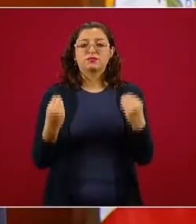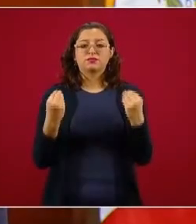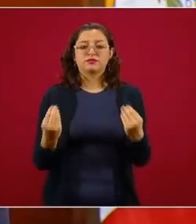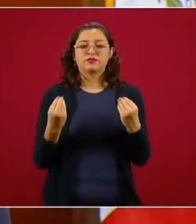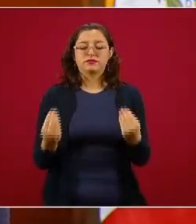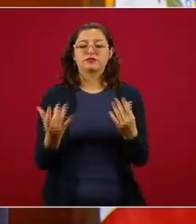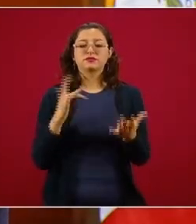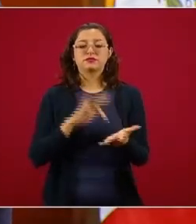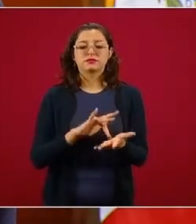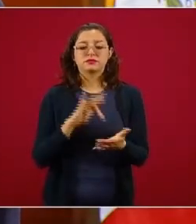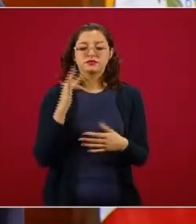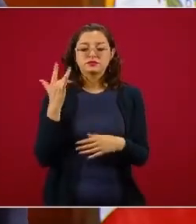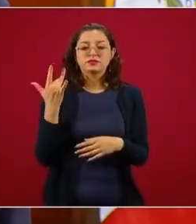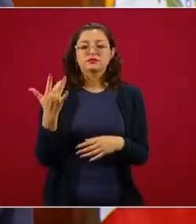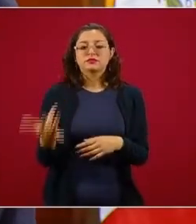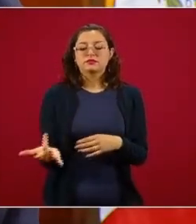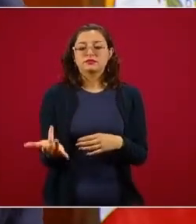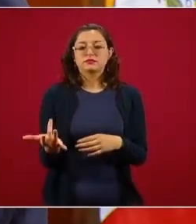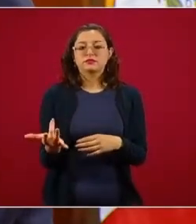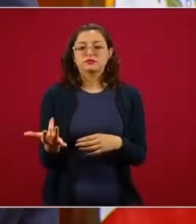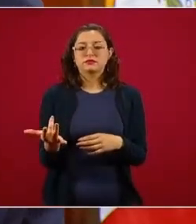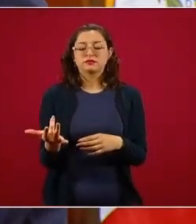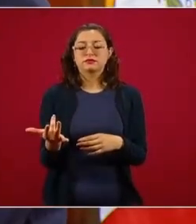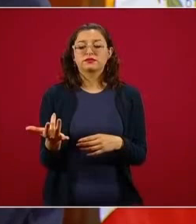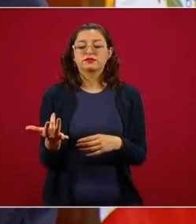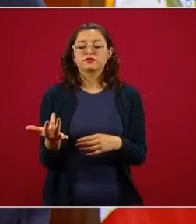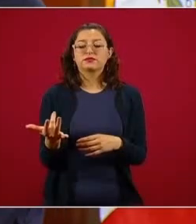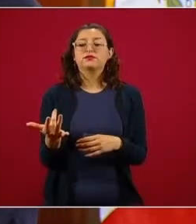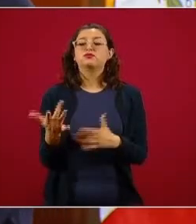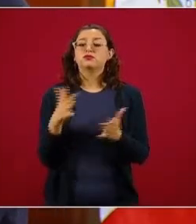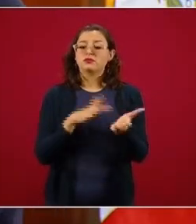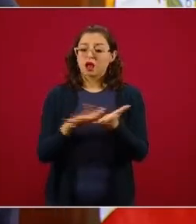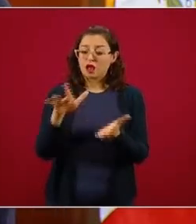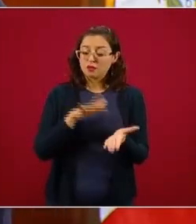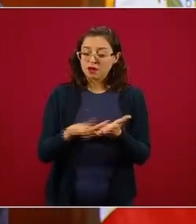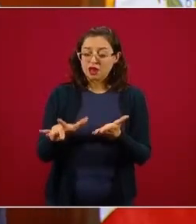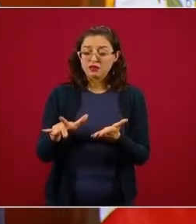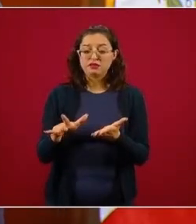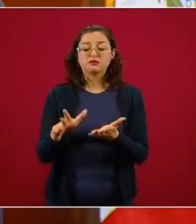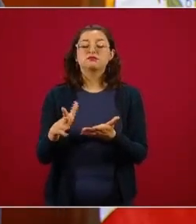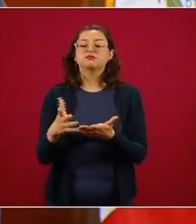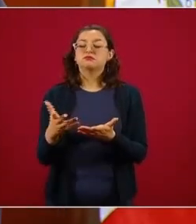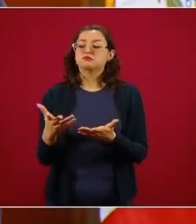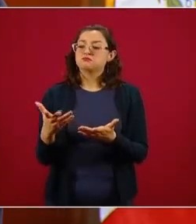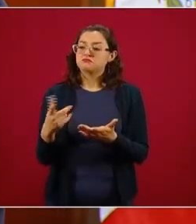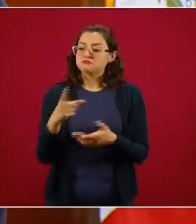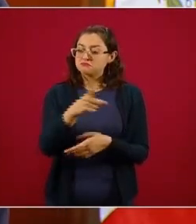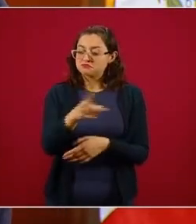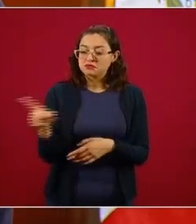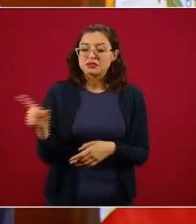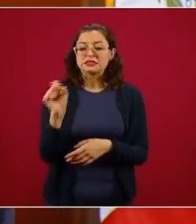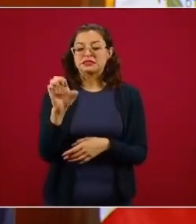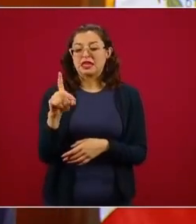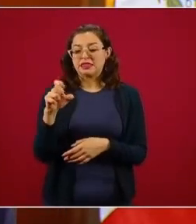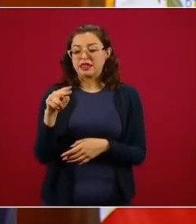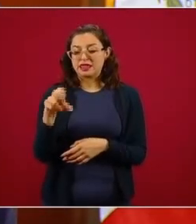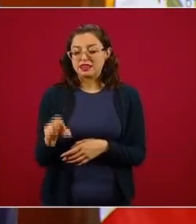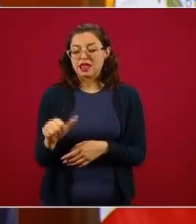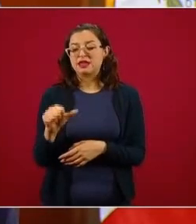Agradezco mucho el apoyo y la lealtad de las Fuerzas